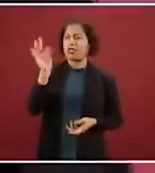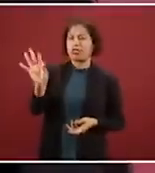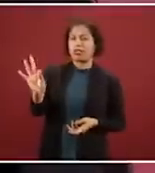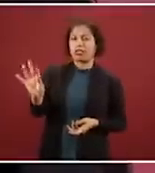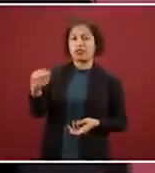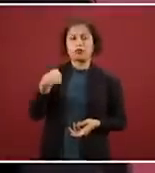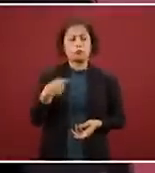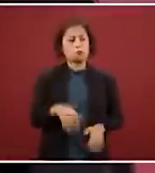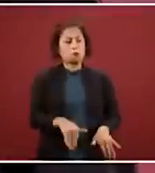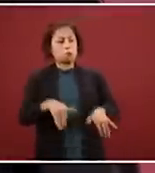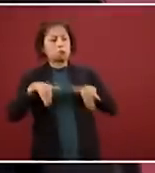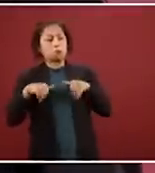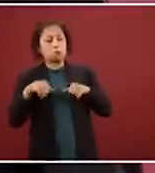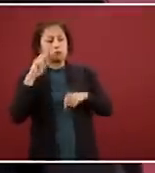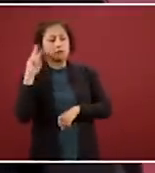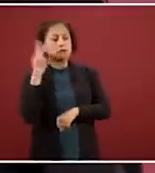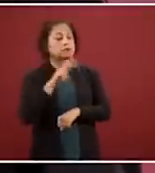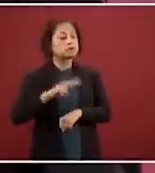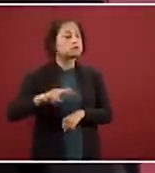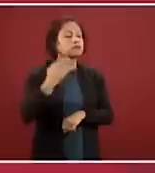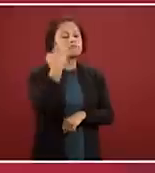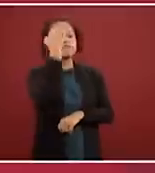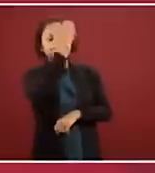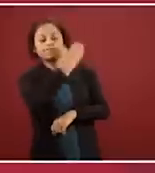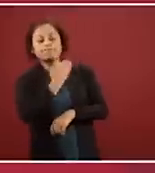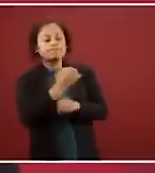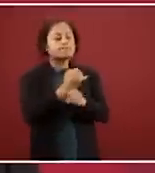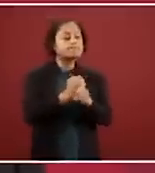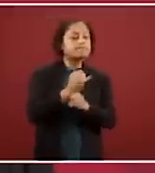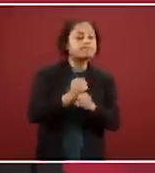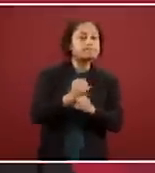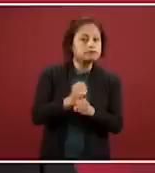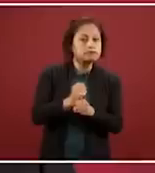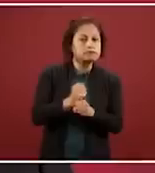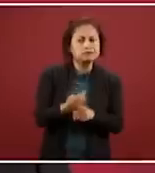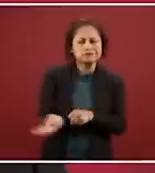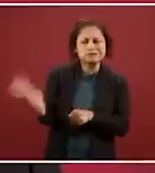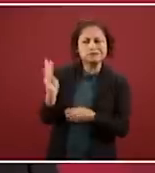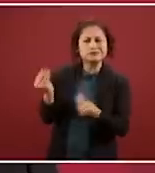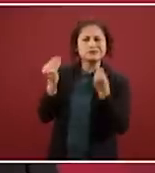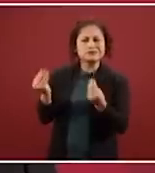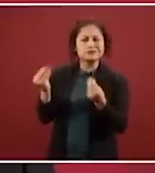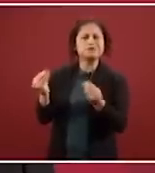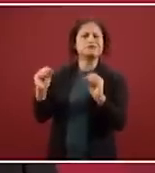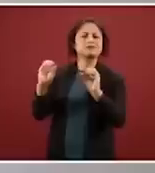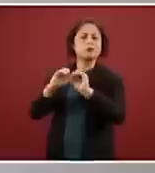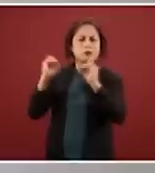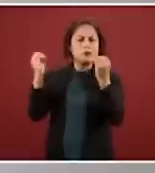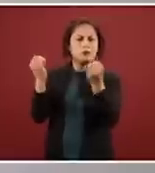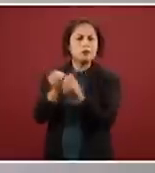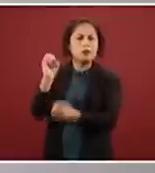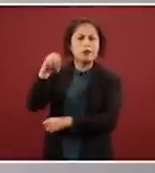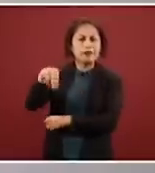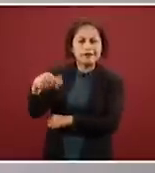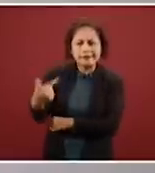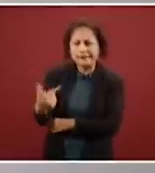hacer análisis de la realidad. Hay organizaciones sociales, organizaciones no gubernamentales que hasta